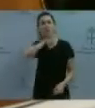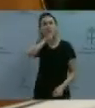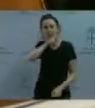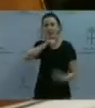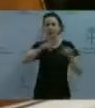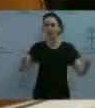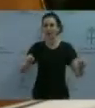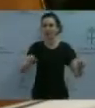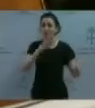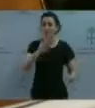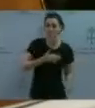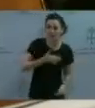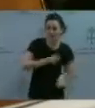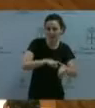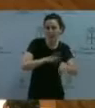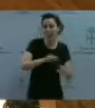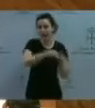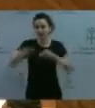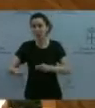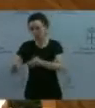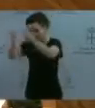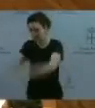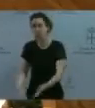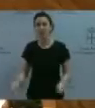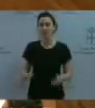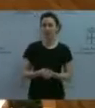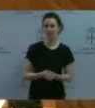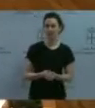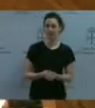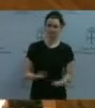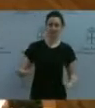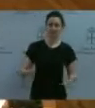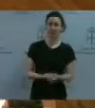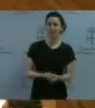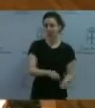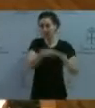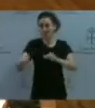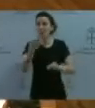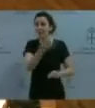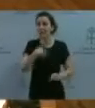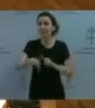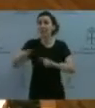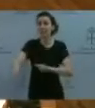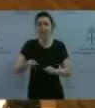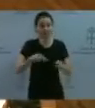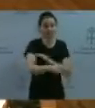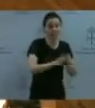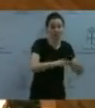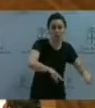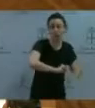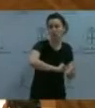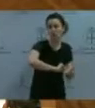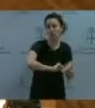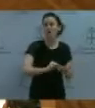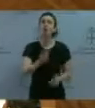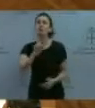traducirlo al No, señor no, diputado. usted tiene, Yo tradúquelo si quiere en la sala de tiene prensa, 4 donde minutos. quiera. De todas maneras, en los El escasos... artículo 23.2 de la Un